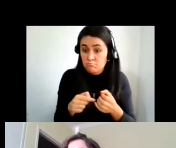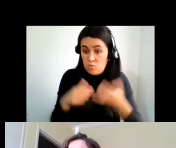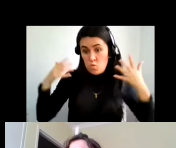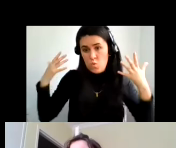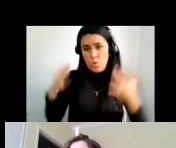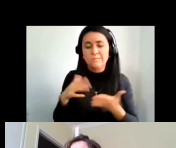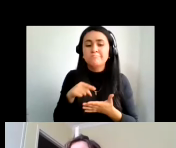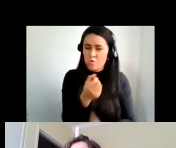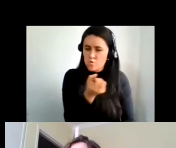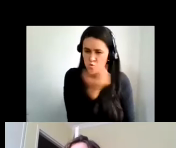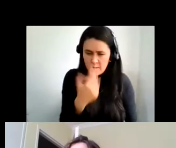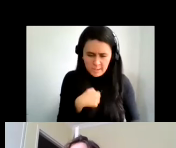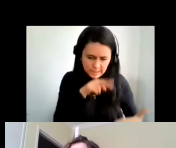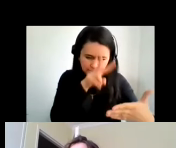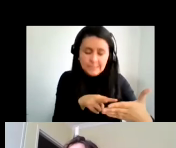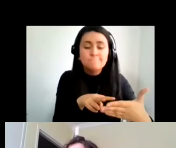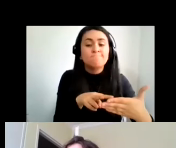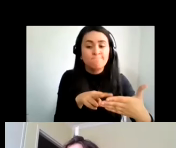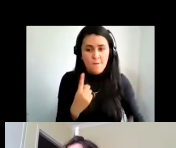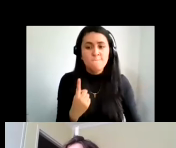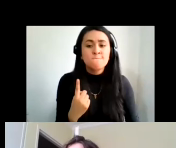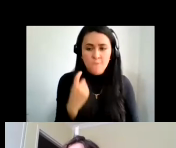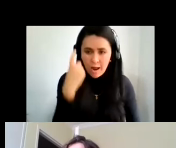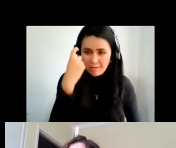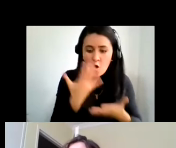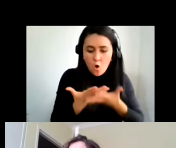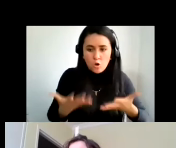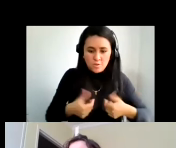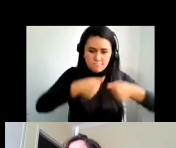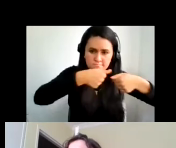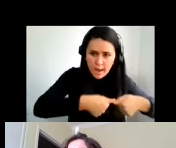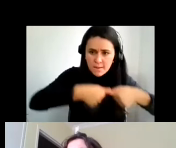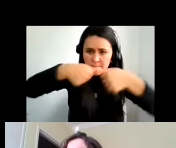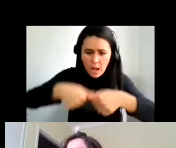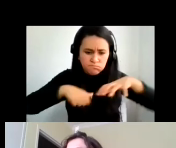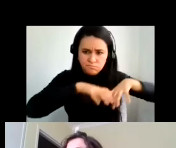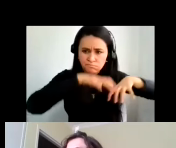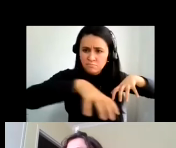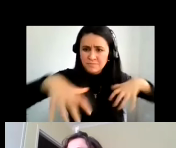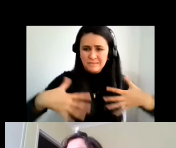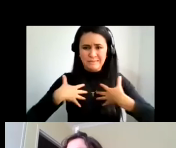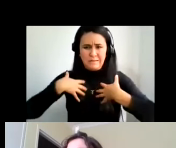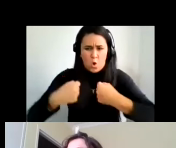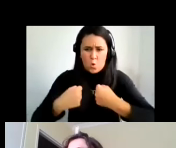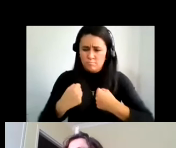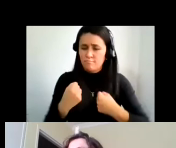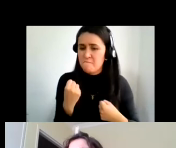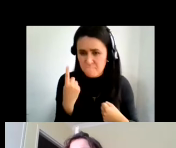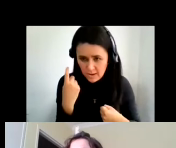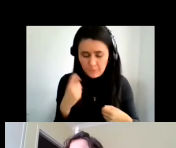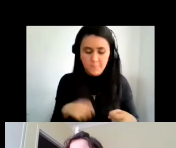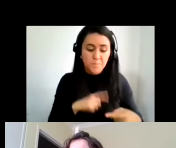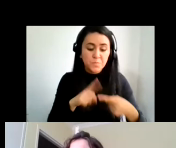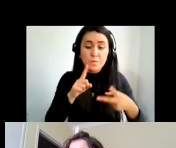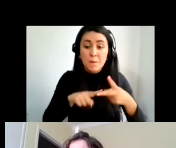deficiente o falta de densidad de instalaciones de salud, un número deficiente de